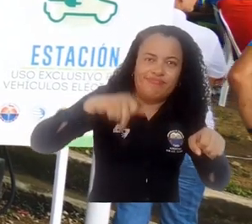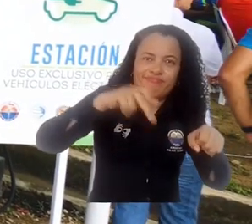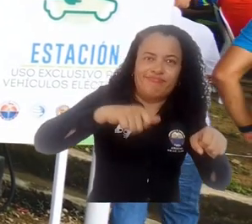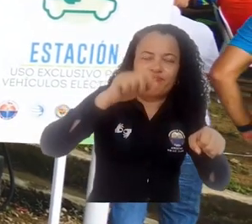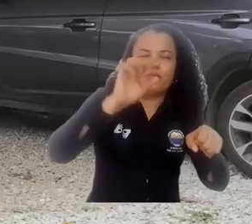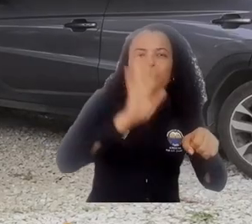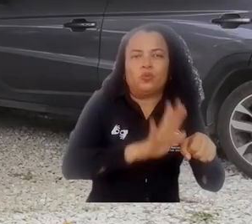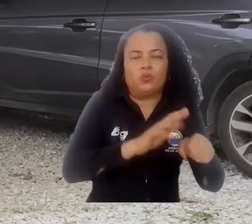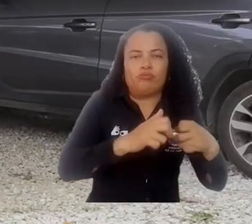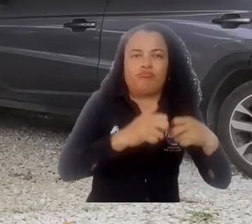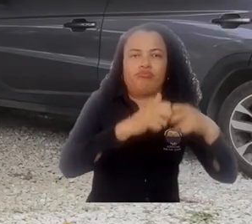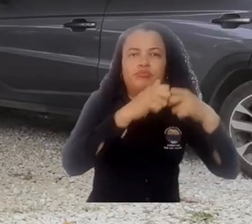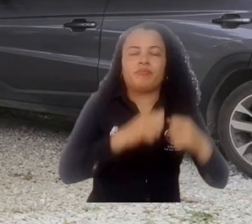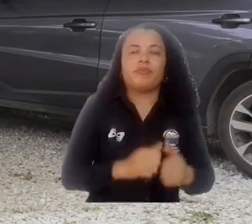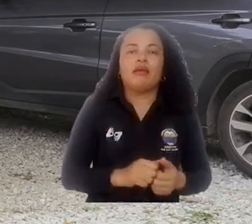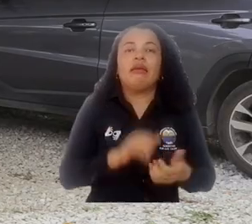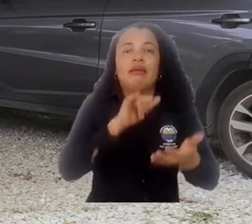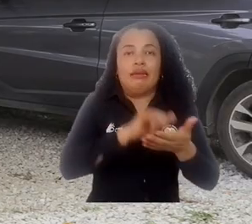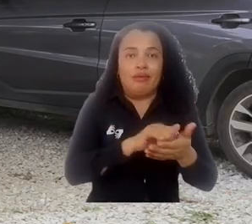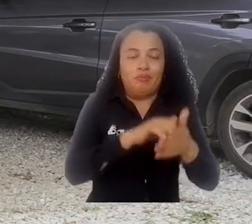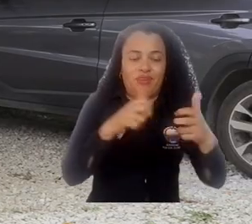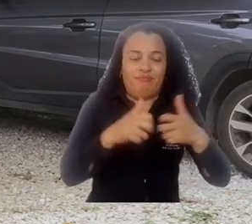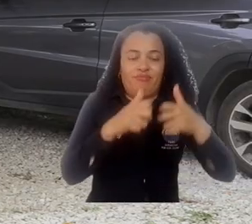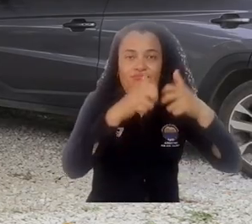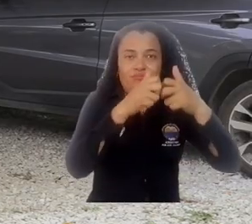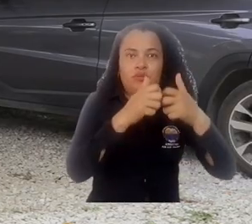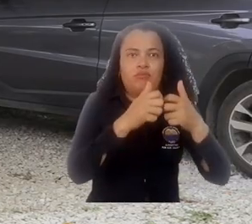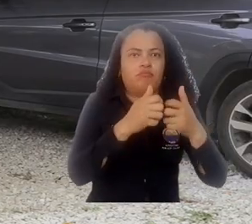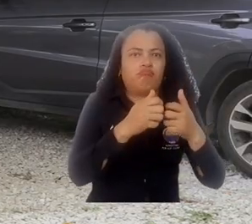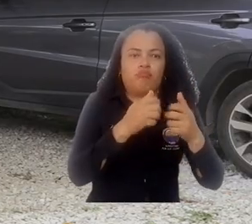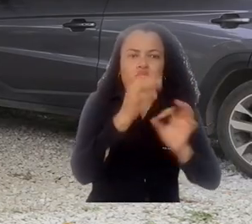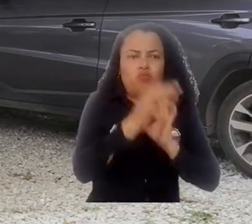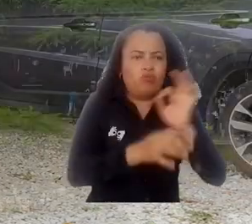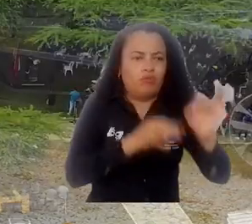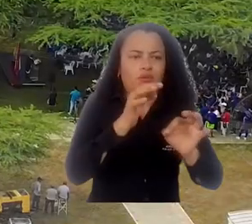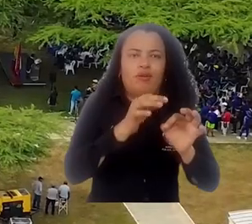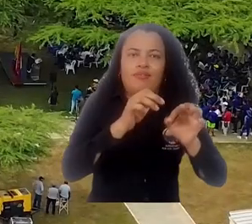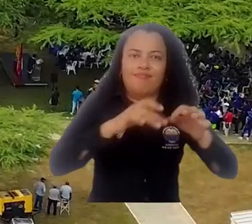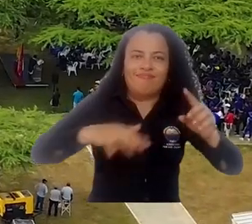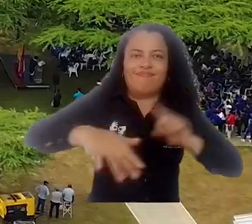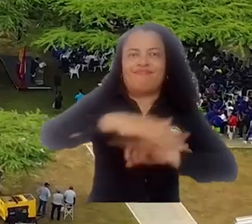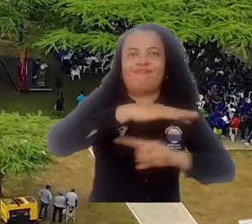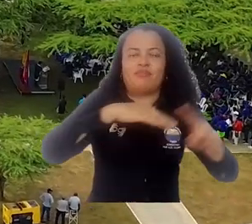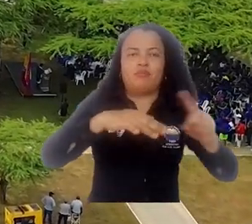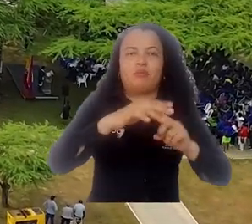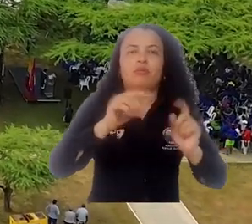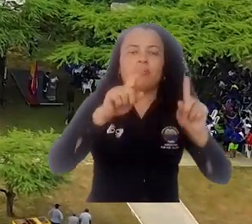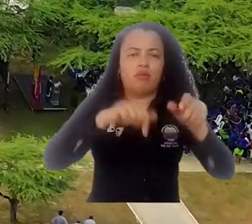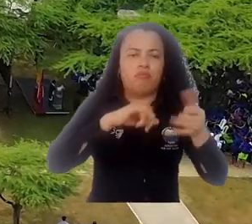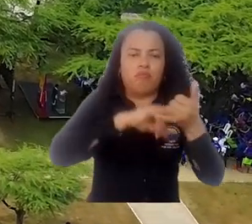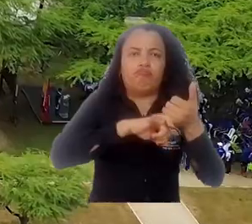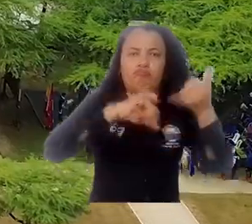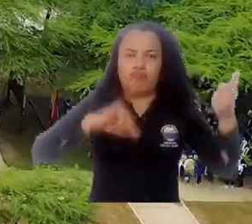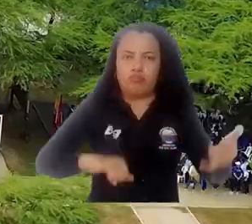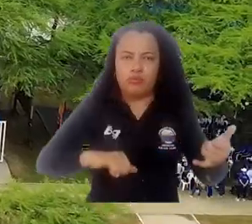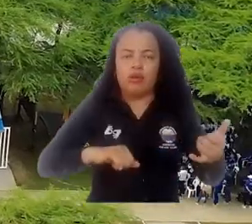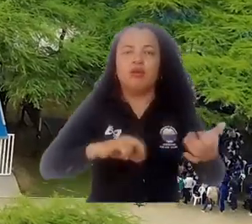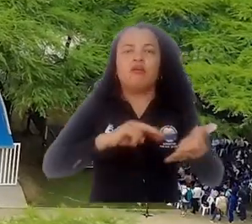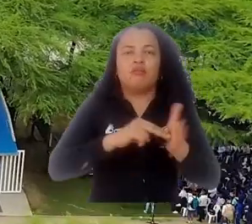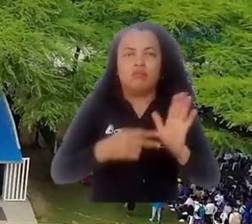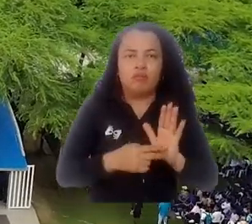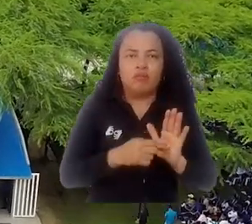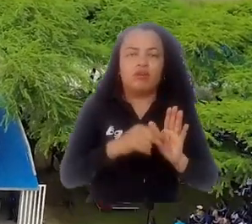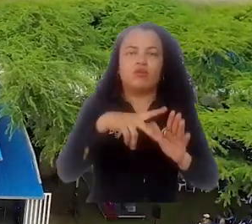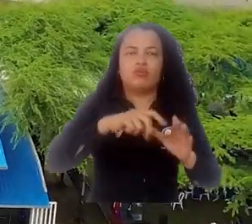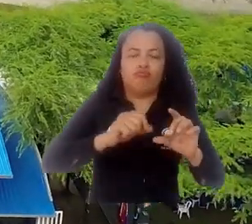recarga se alimenta completamente con energía solar fotovoltaica, es decir, que es completamente amigable con el medio ambiente. Adicionalmente cuenta con autonomía, es